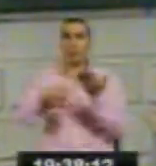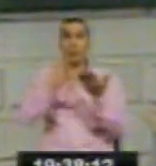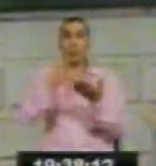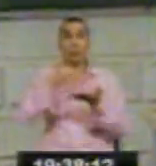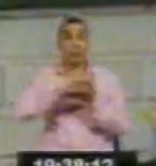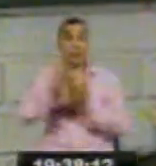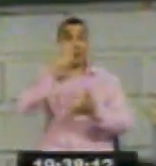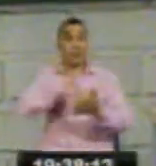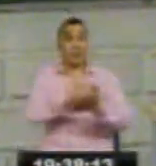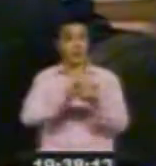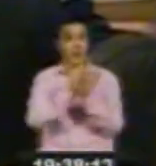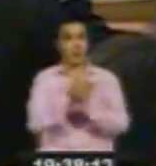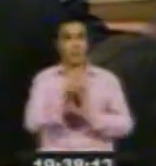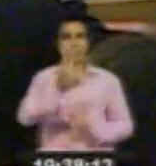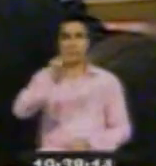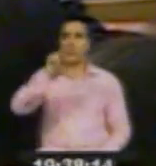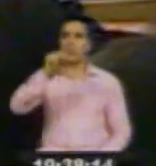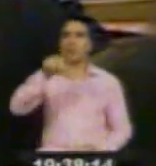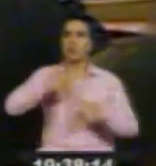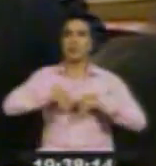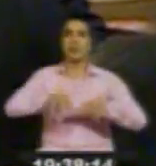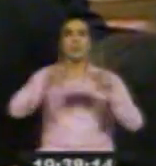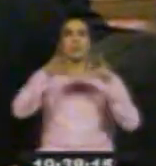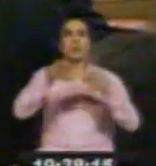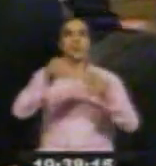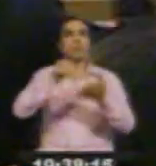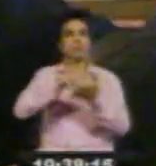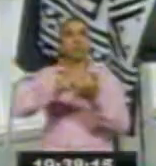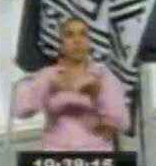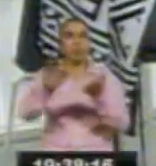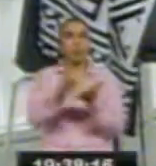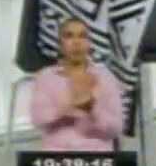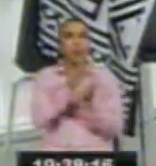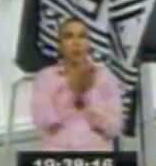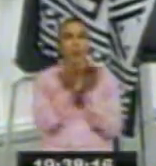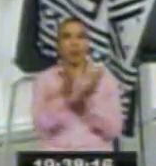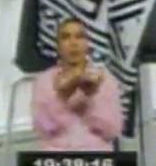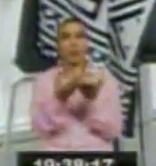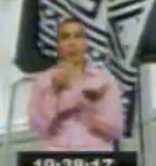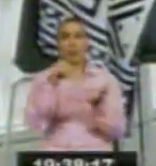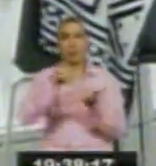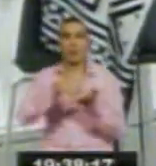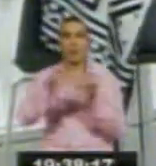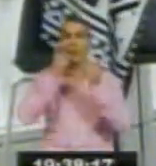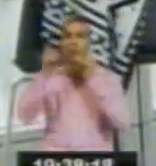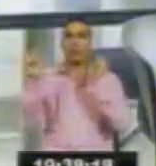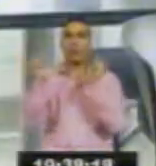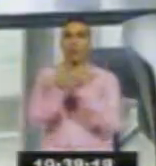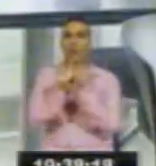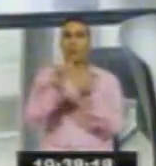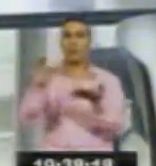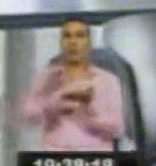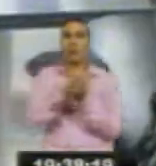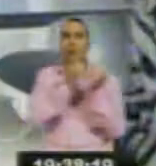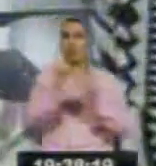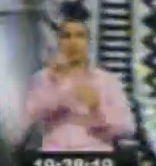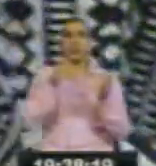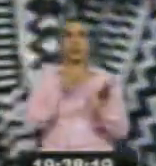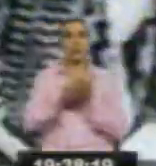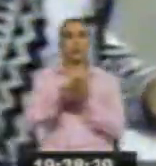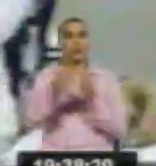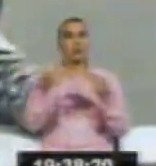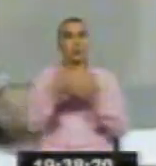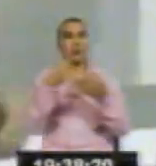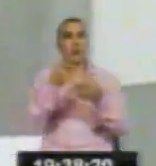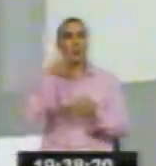se han modificado las mallas curriculares ni el contenido de los textos escolares y que se encuentran en diálogos con la academia, organizaciones sociales y padres